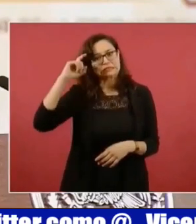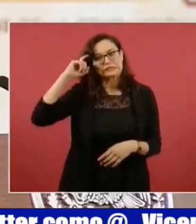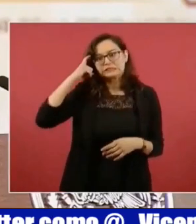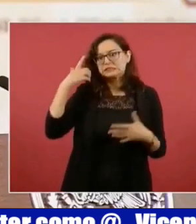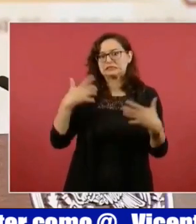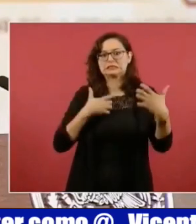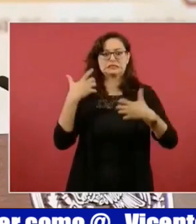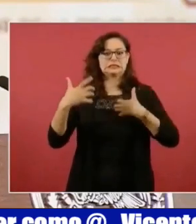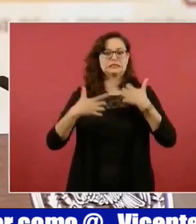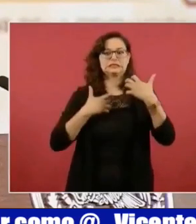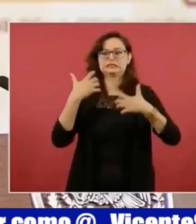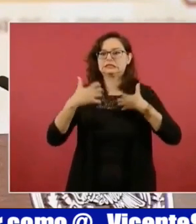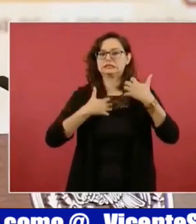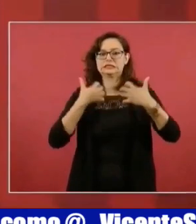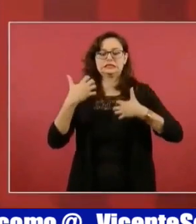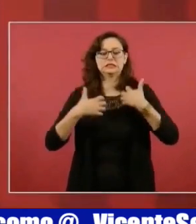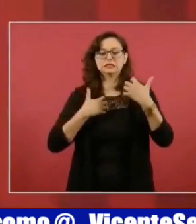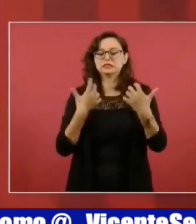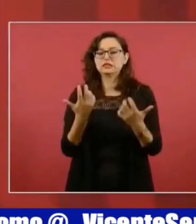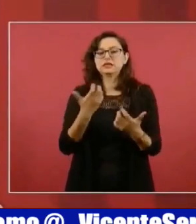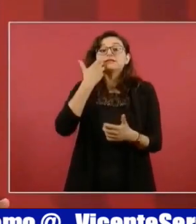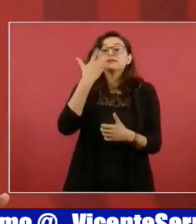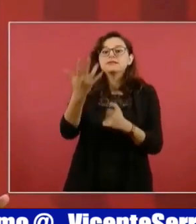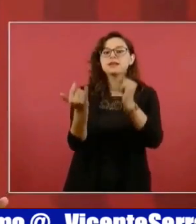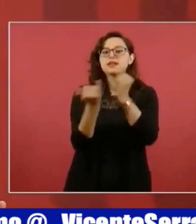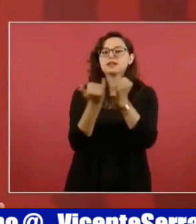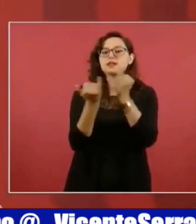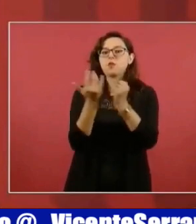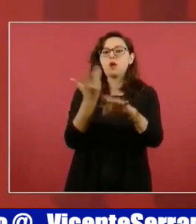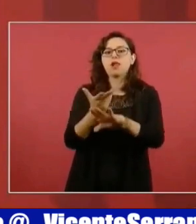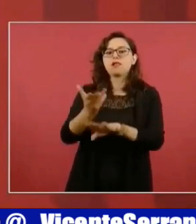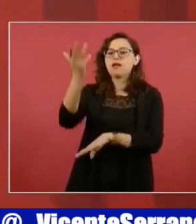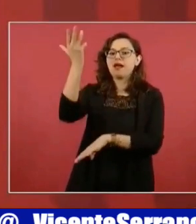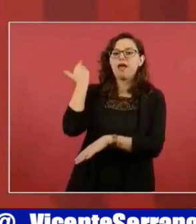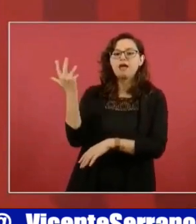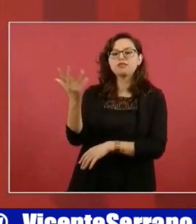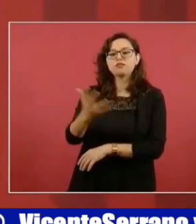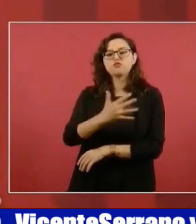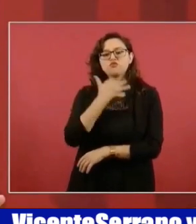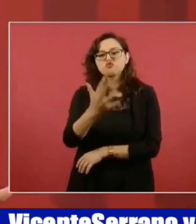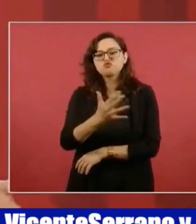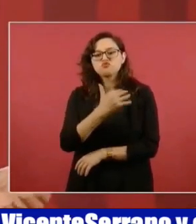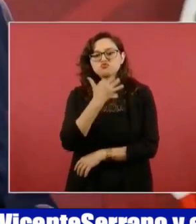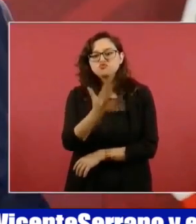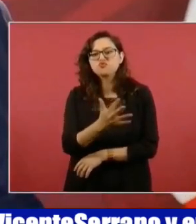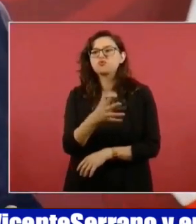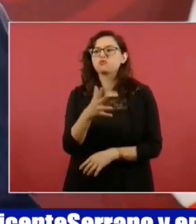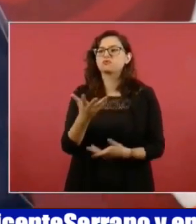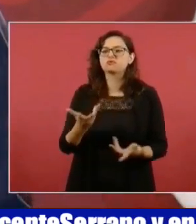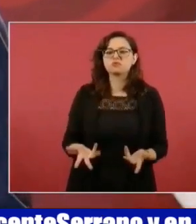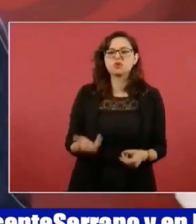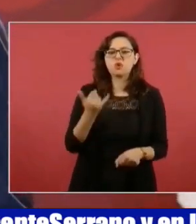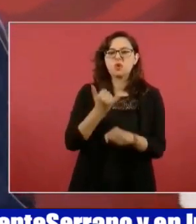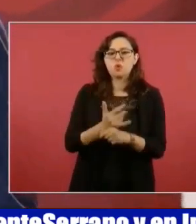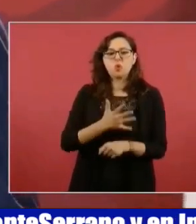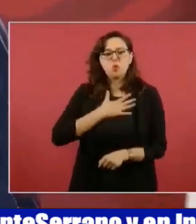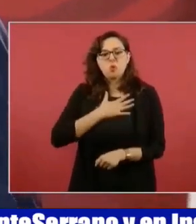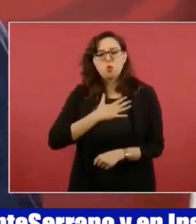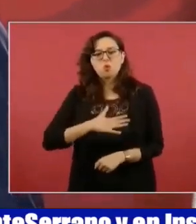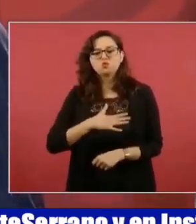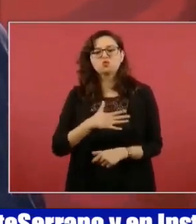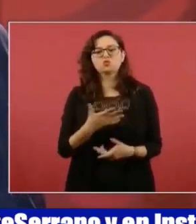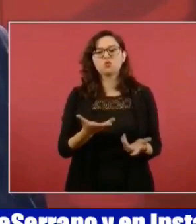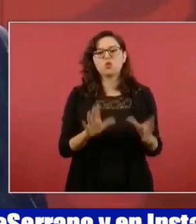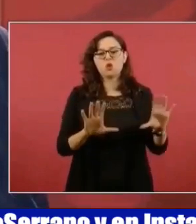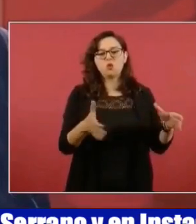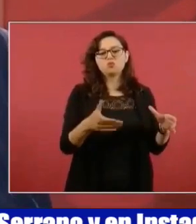quisieran que regresara el régimen de corrupción, de injusticias, de privilegios.